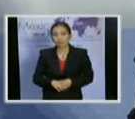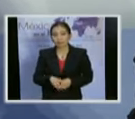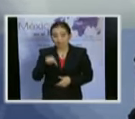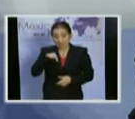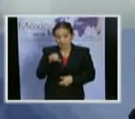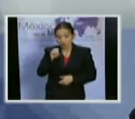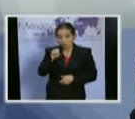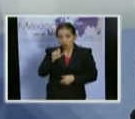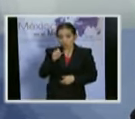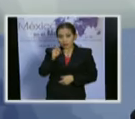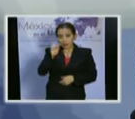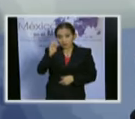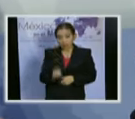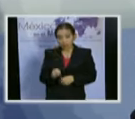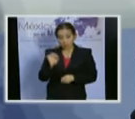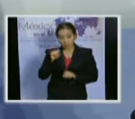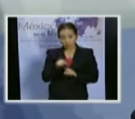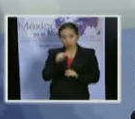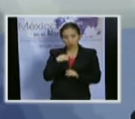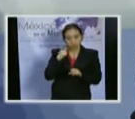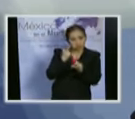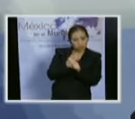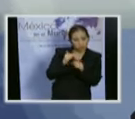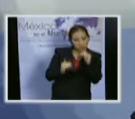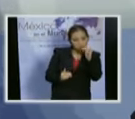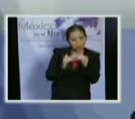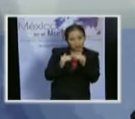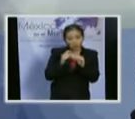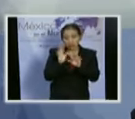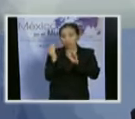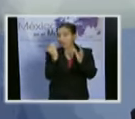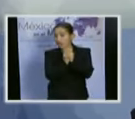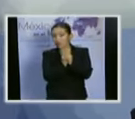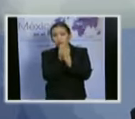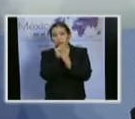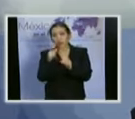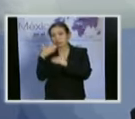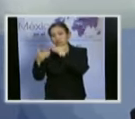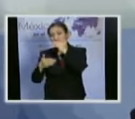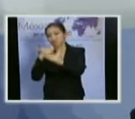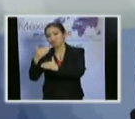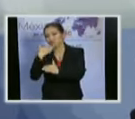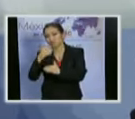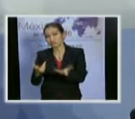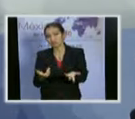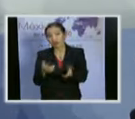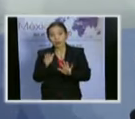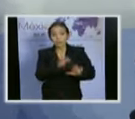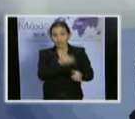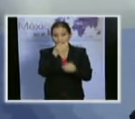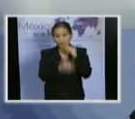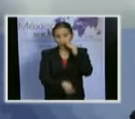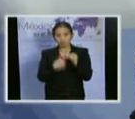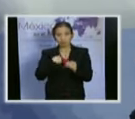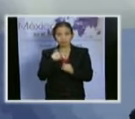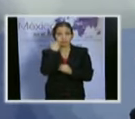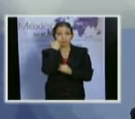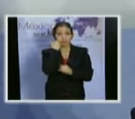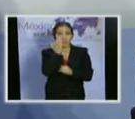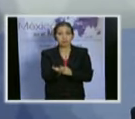Oxfam mantenemos que sin abordar la desigualdad esto no va a ser posible. Y ya para finalizar, sí me